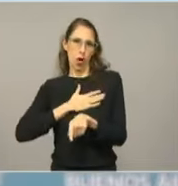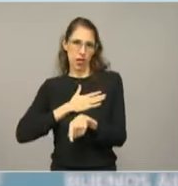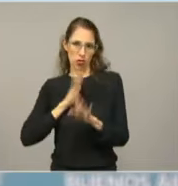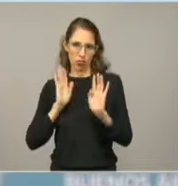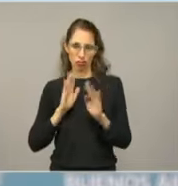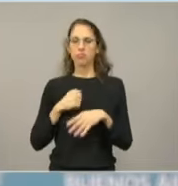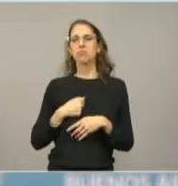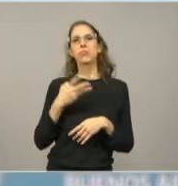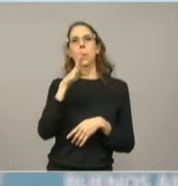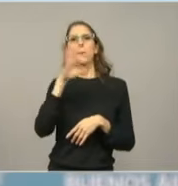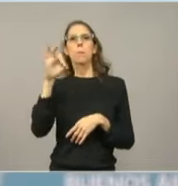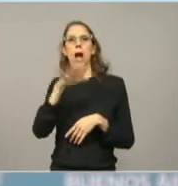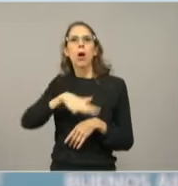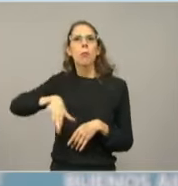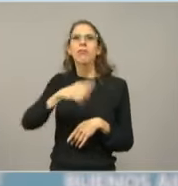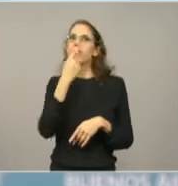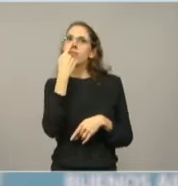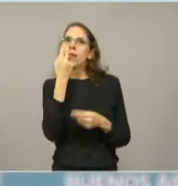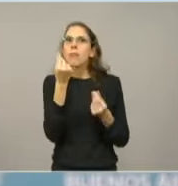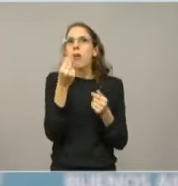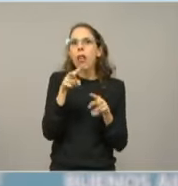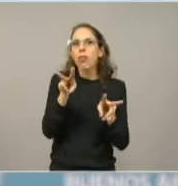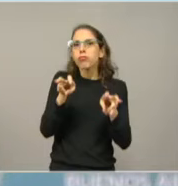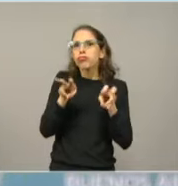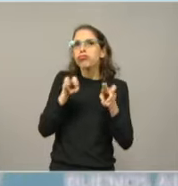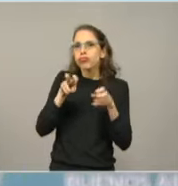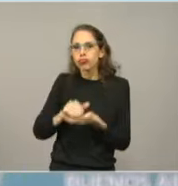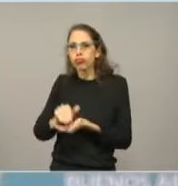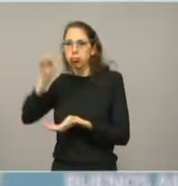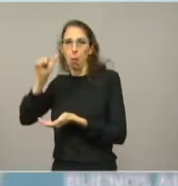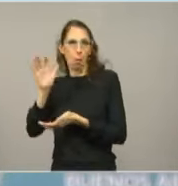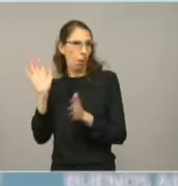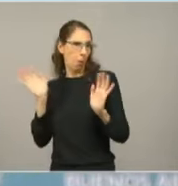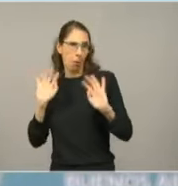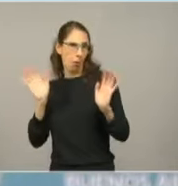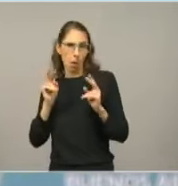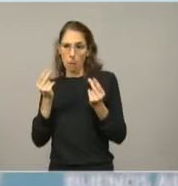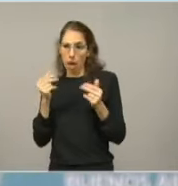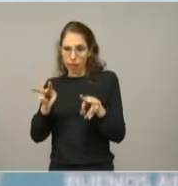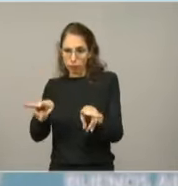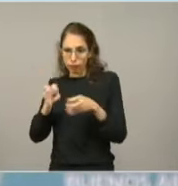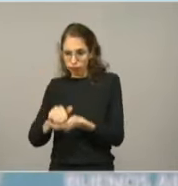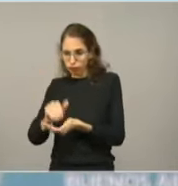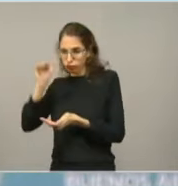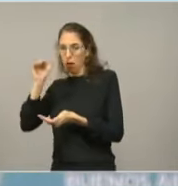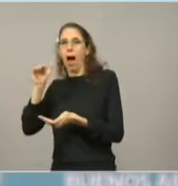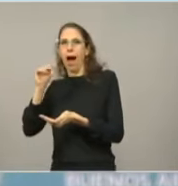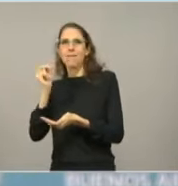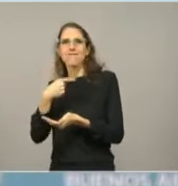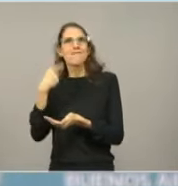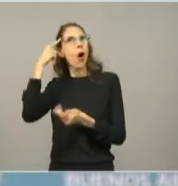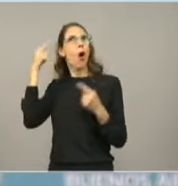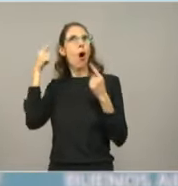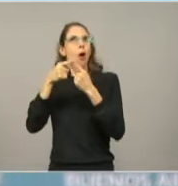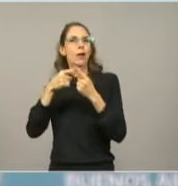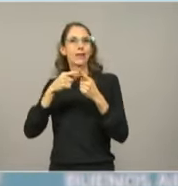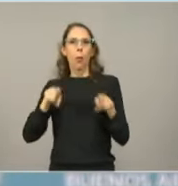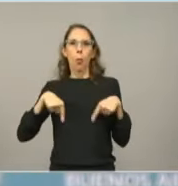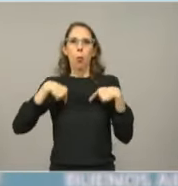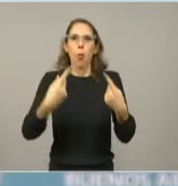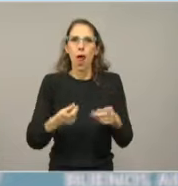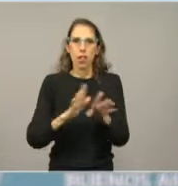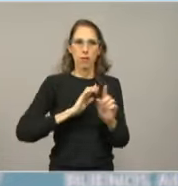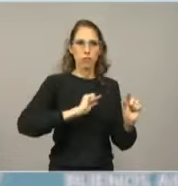una búsqueda permanente de lucro lo que hacemos Es distrib ir esos beneficios también entre sus dueños que son los 17 millones de henares entre otras